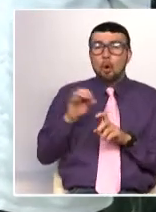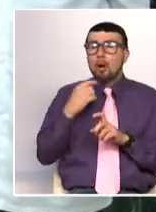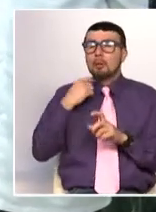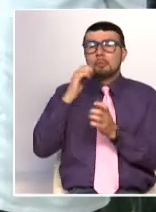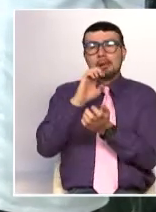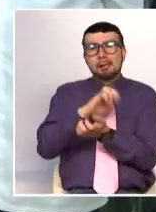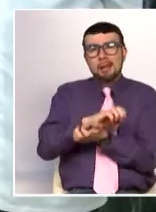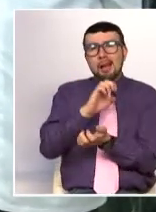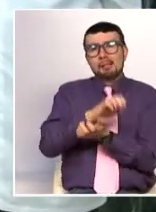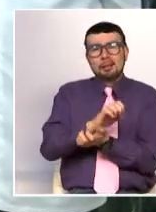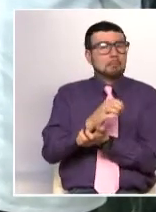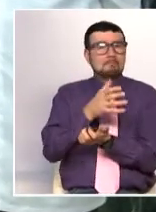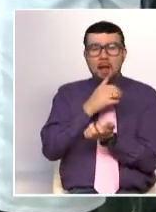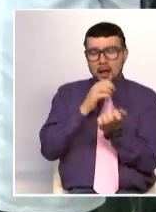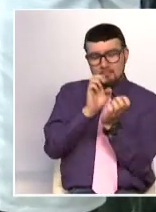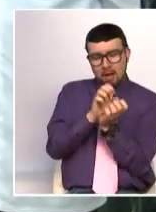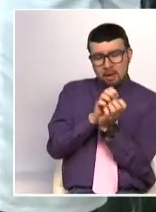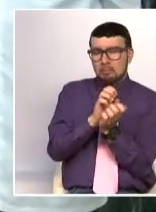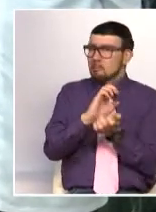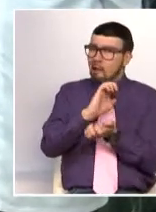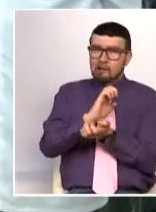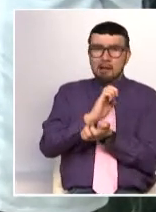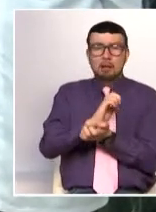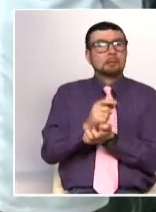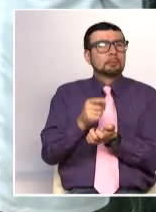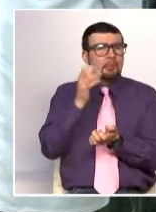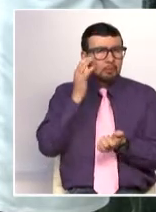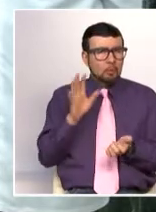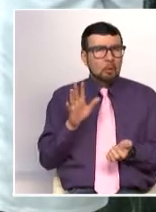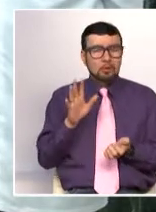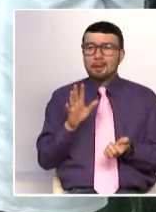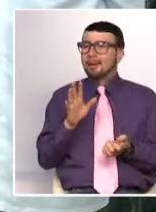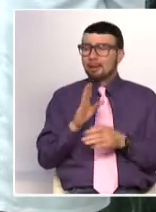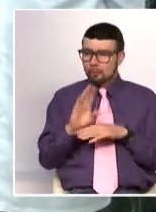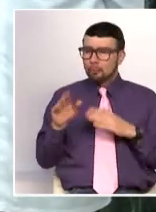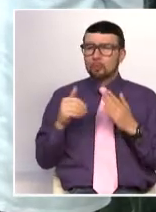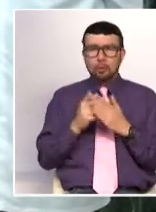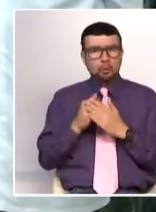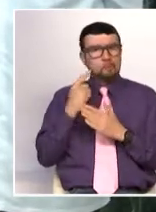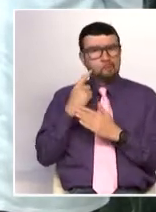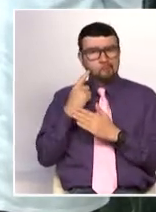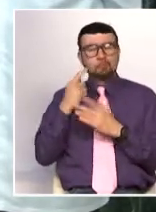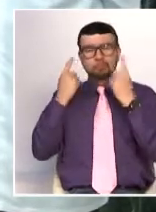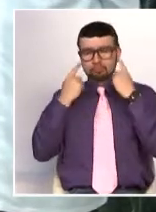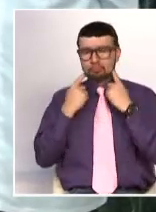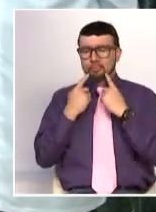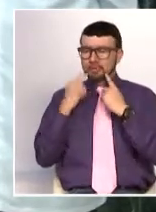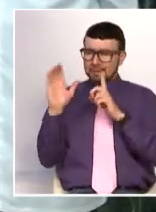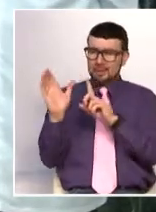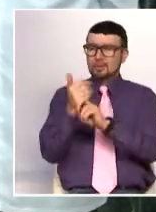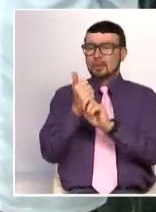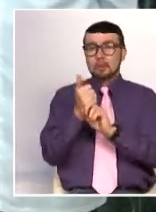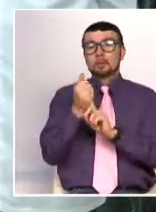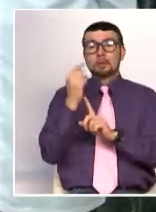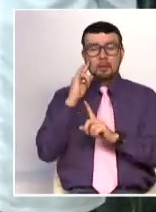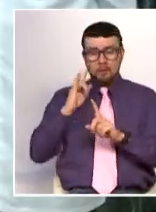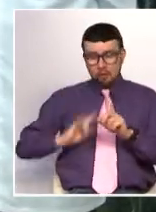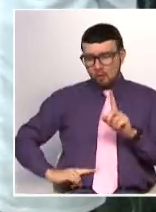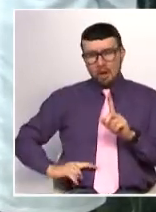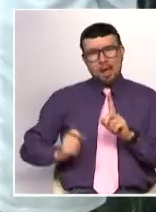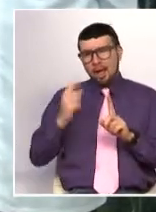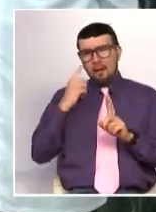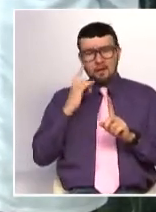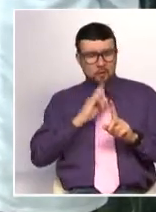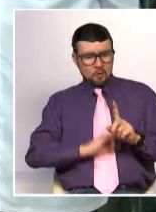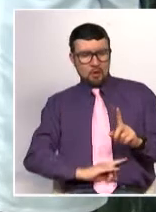todo esto influye directamente en la patología encontramos yo siempre